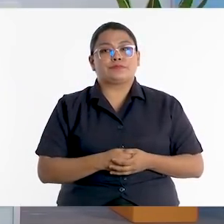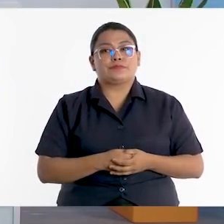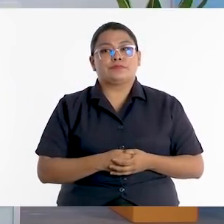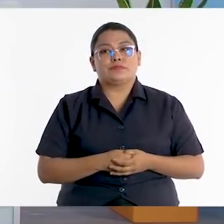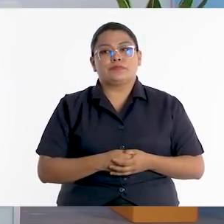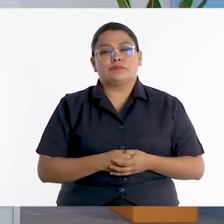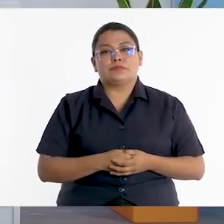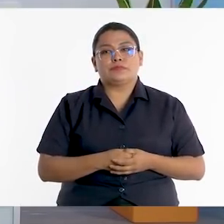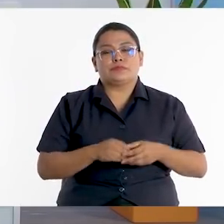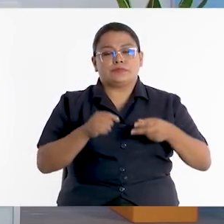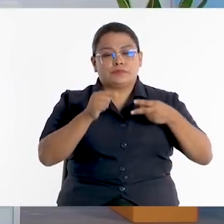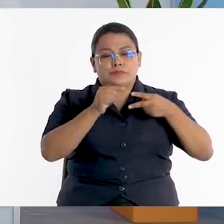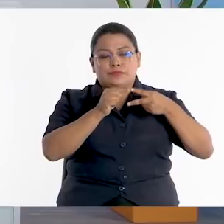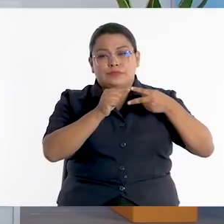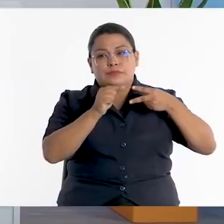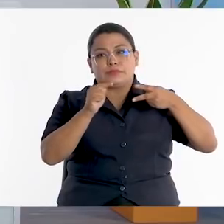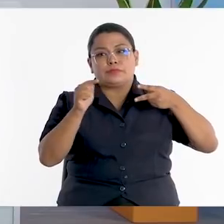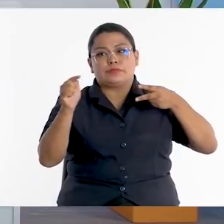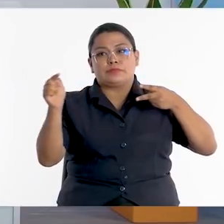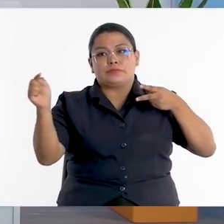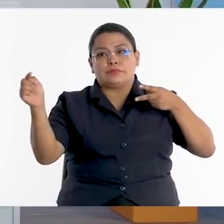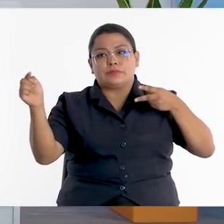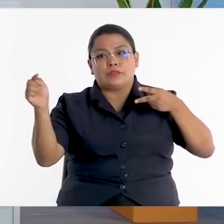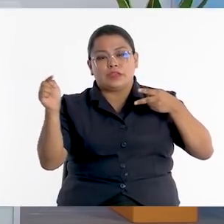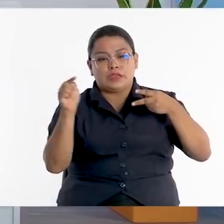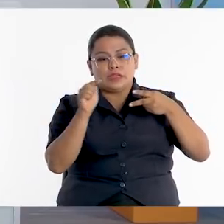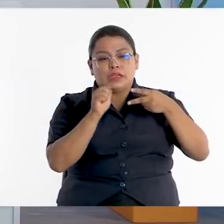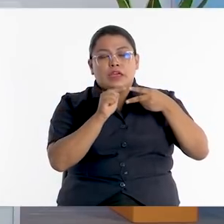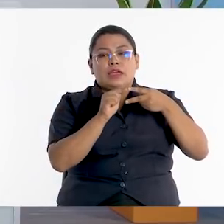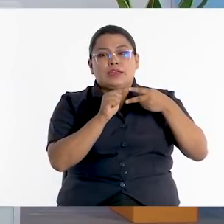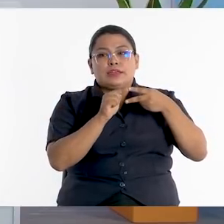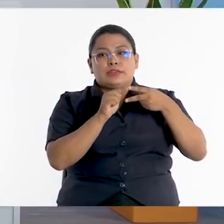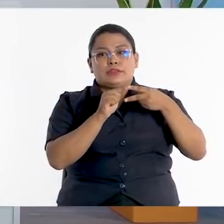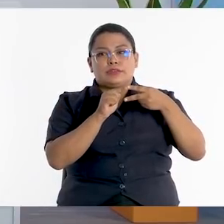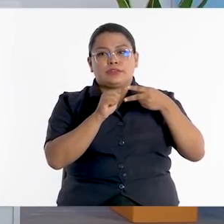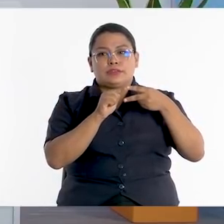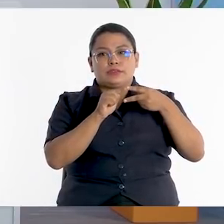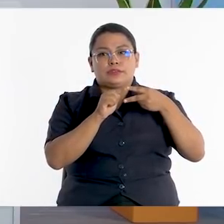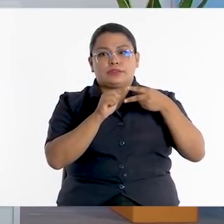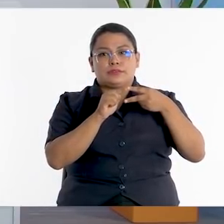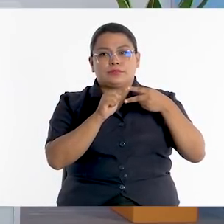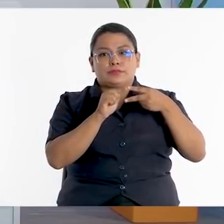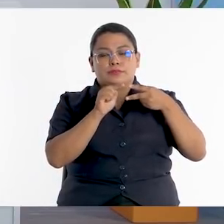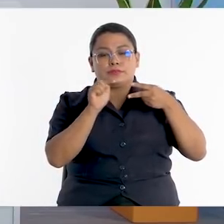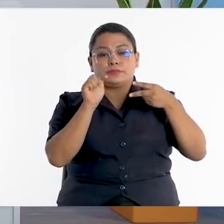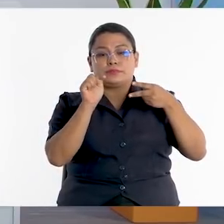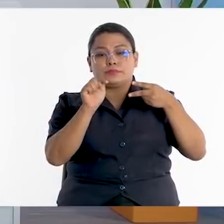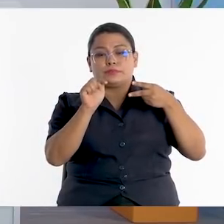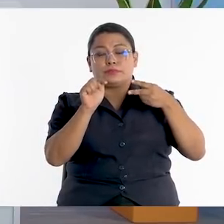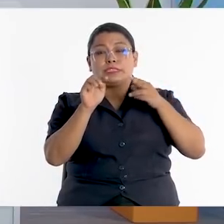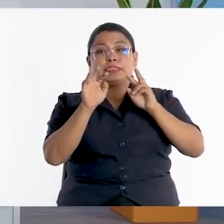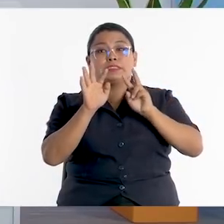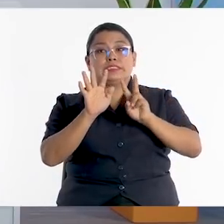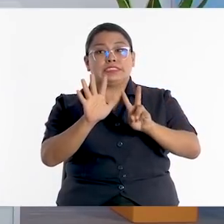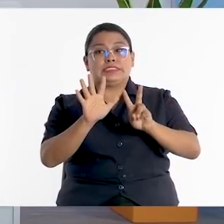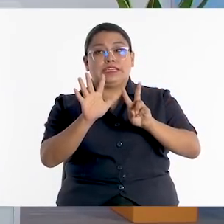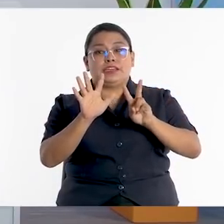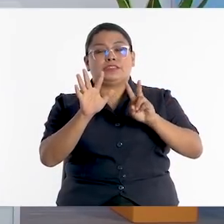Así que en la recta superior que corresponde a estudiantes, colocamos 7.